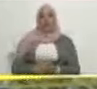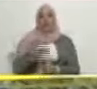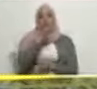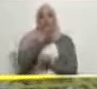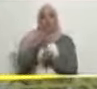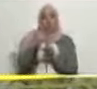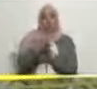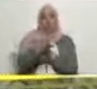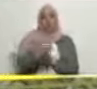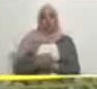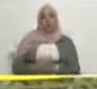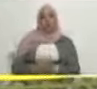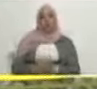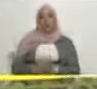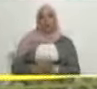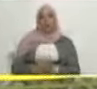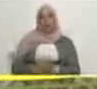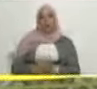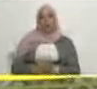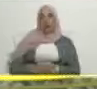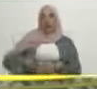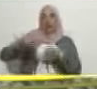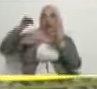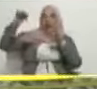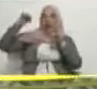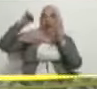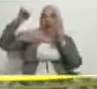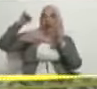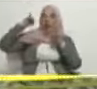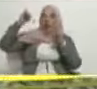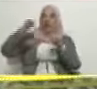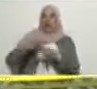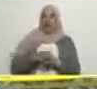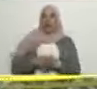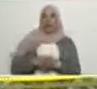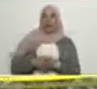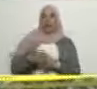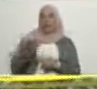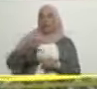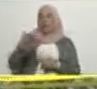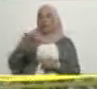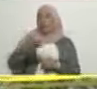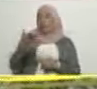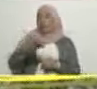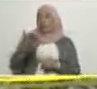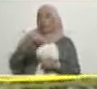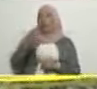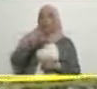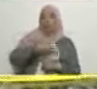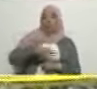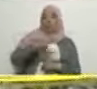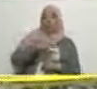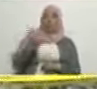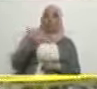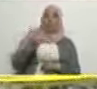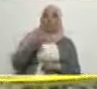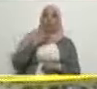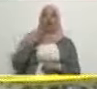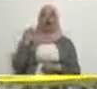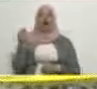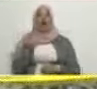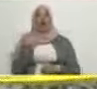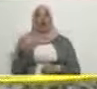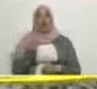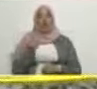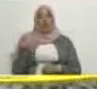cultura, la rumba y una cosa vital de la gran misión Venezuela Joven,